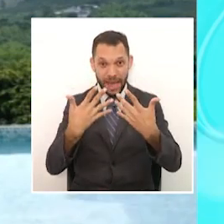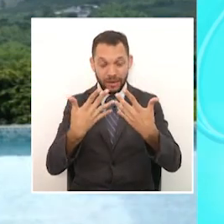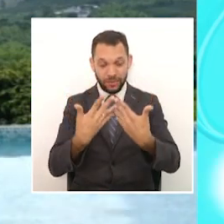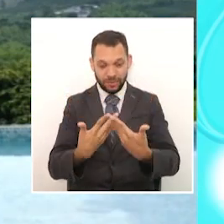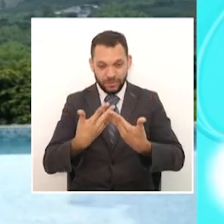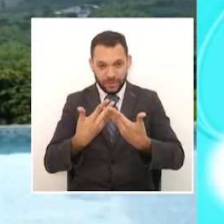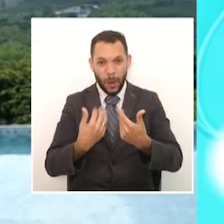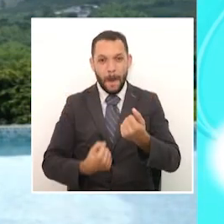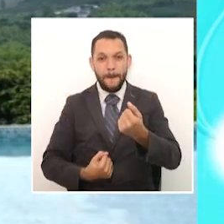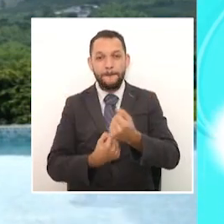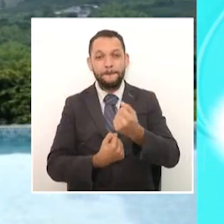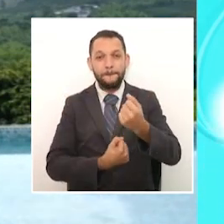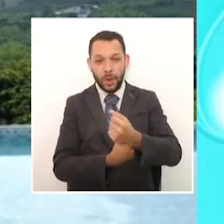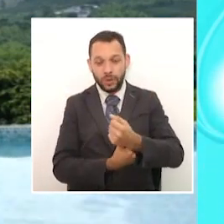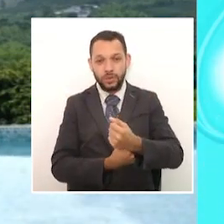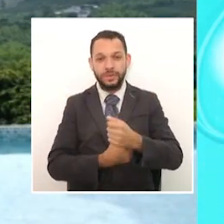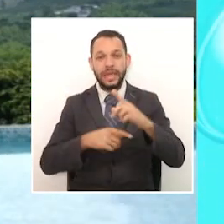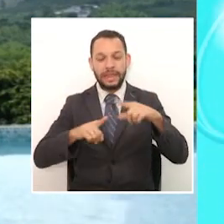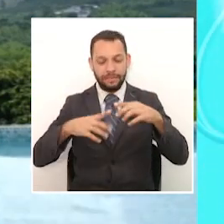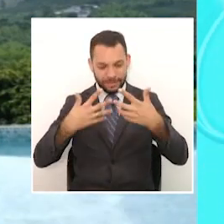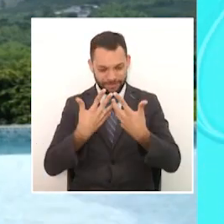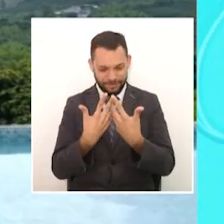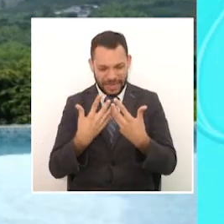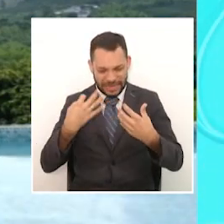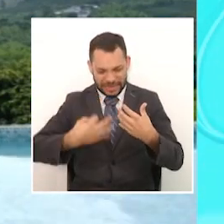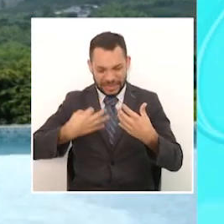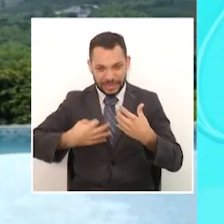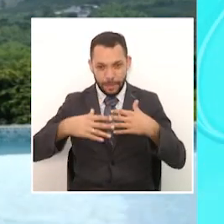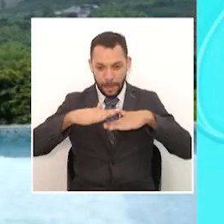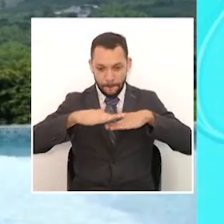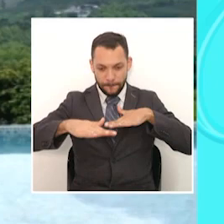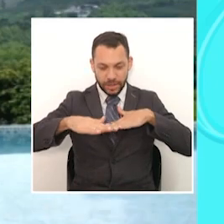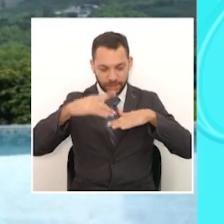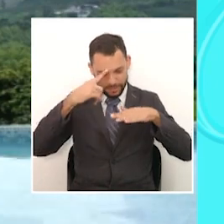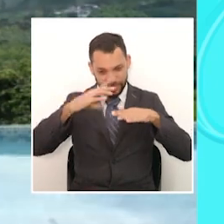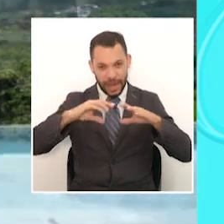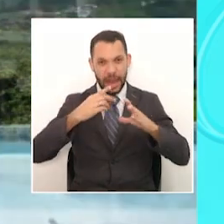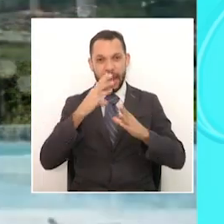y siempre la parte de la corona en el piso.